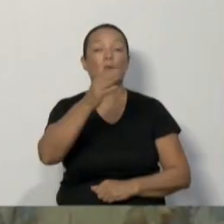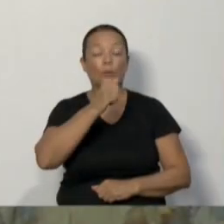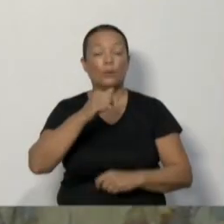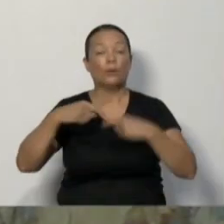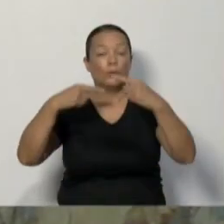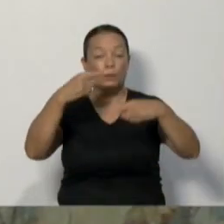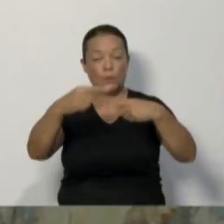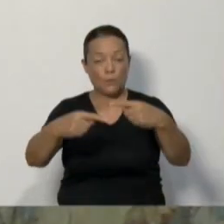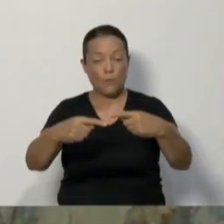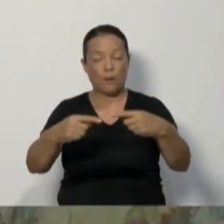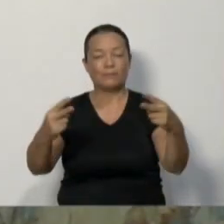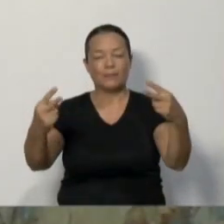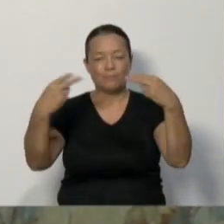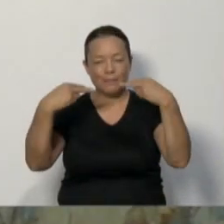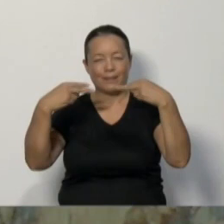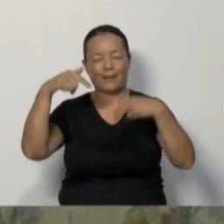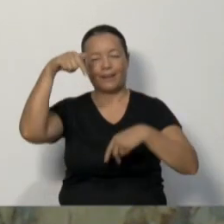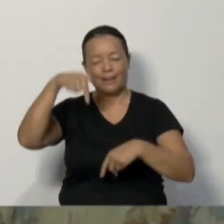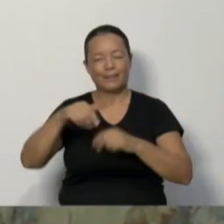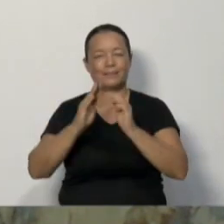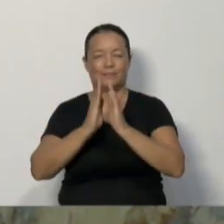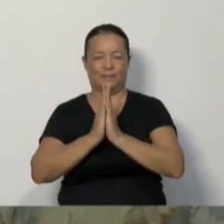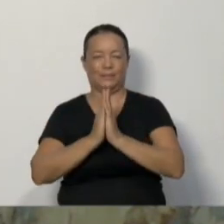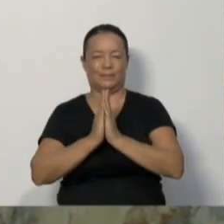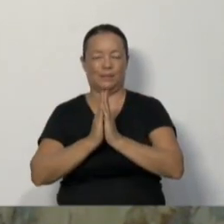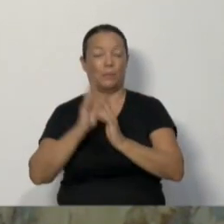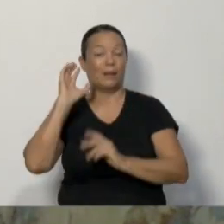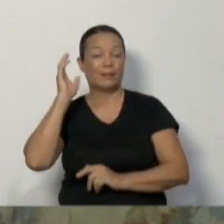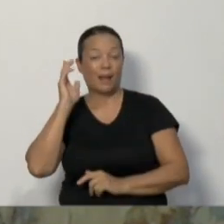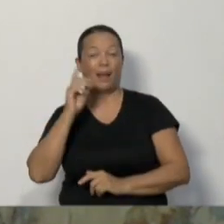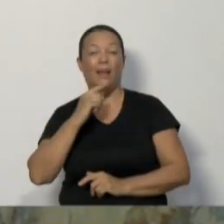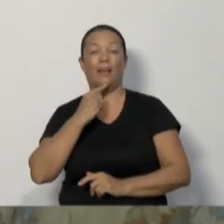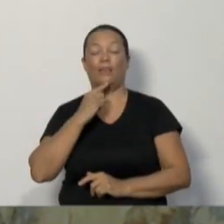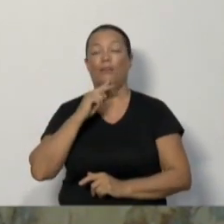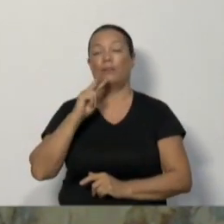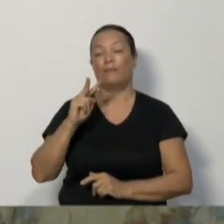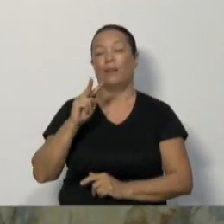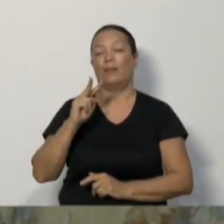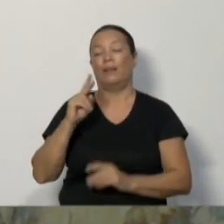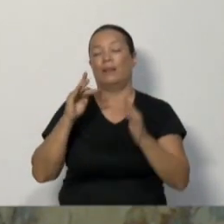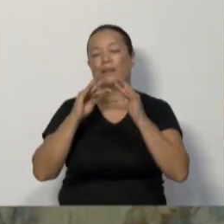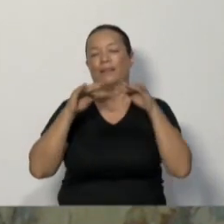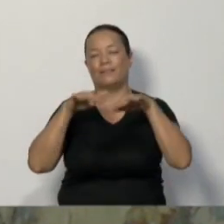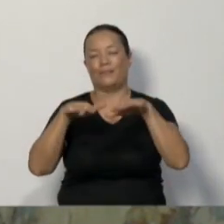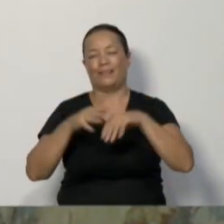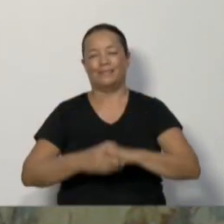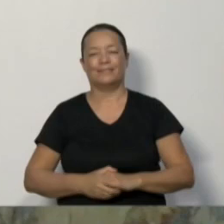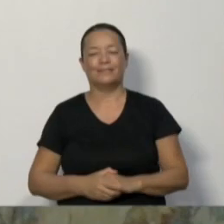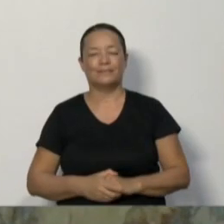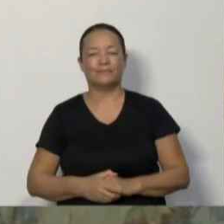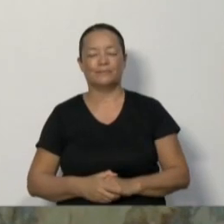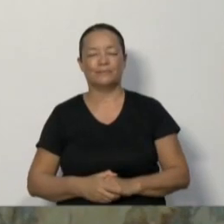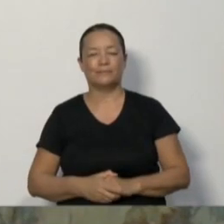que siguen esta celebración por medio de la radio, la televisión y las redes